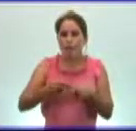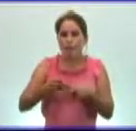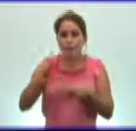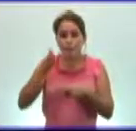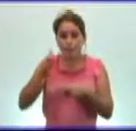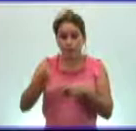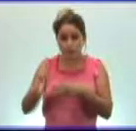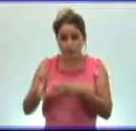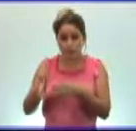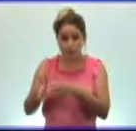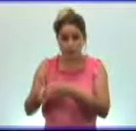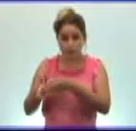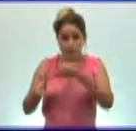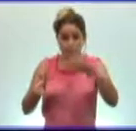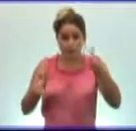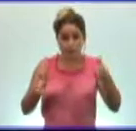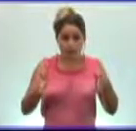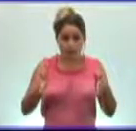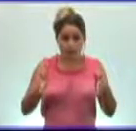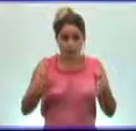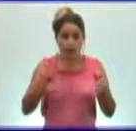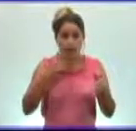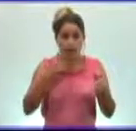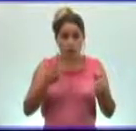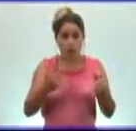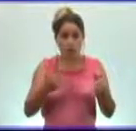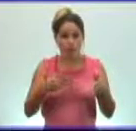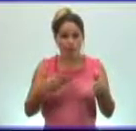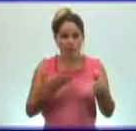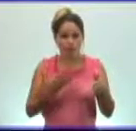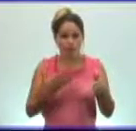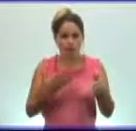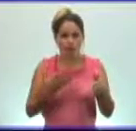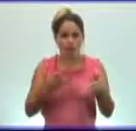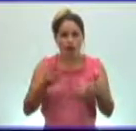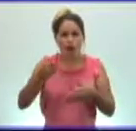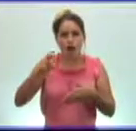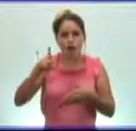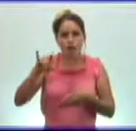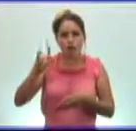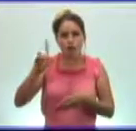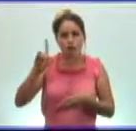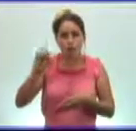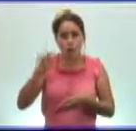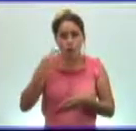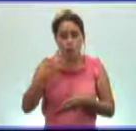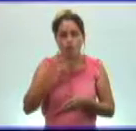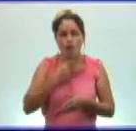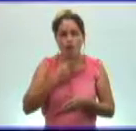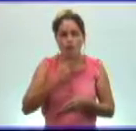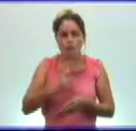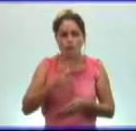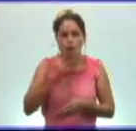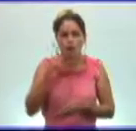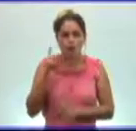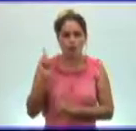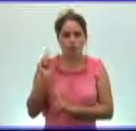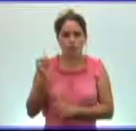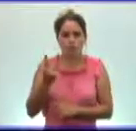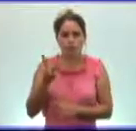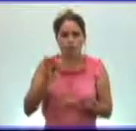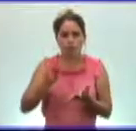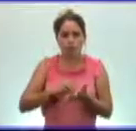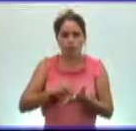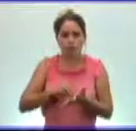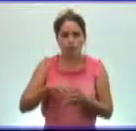los ácidos, el ácido fluorhídrico, como es el ejemplo que tenemos aquí, primeramente colocamos el símbolo del elemento hidrógeno y